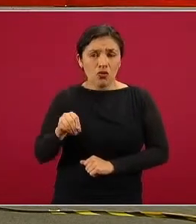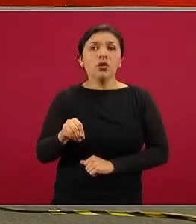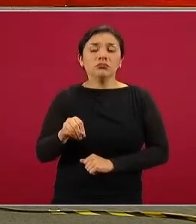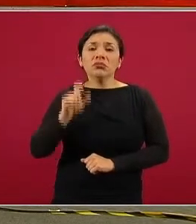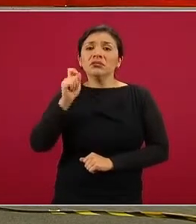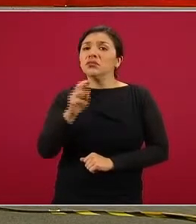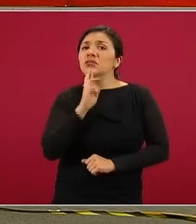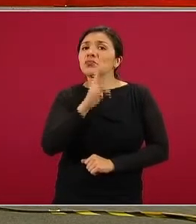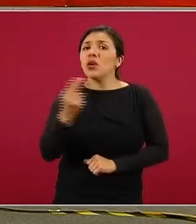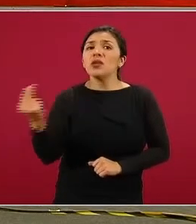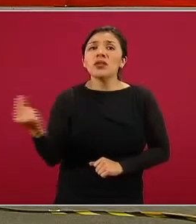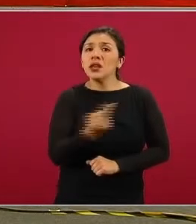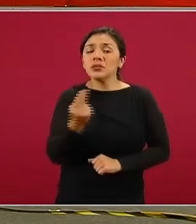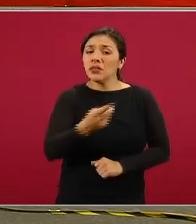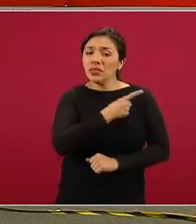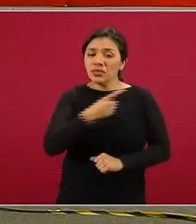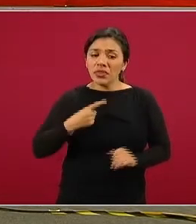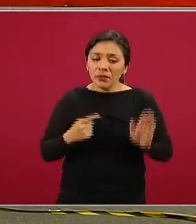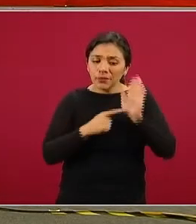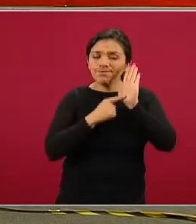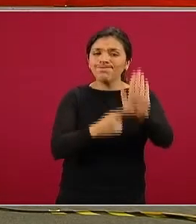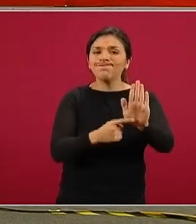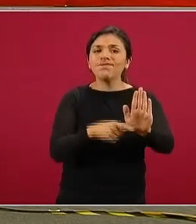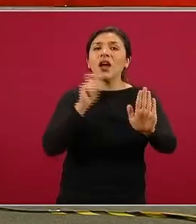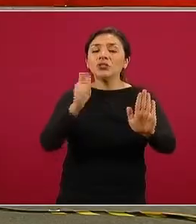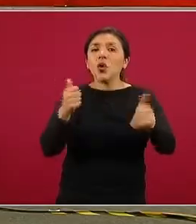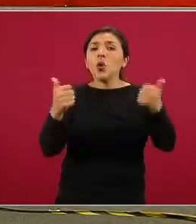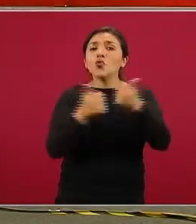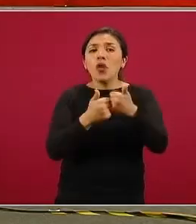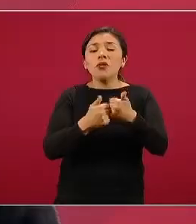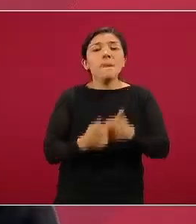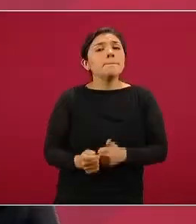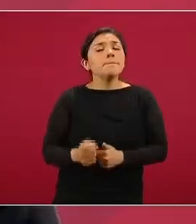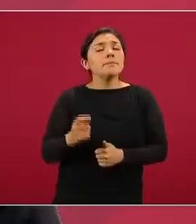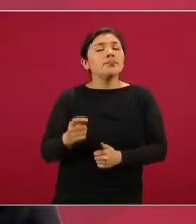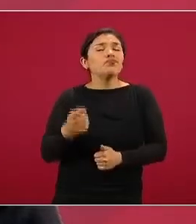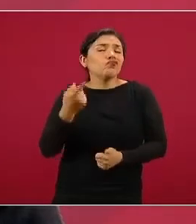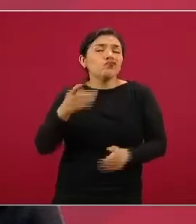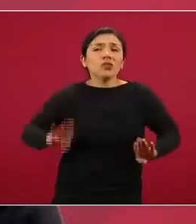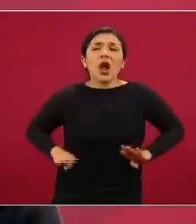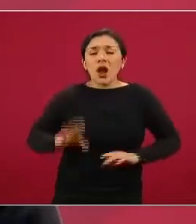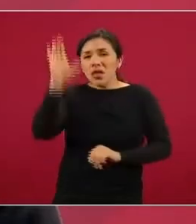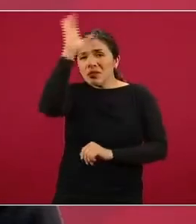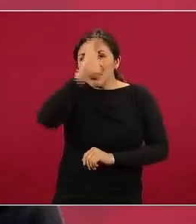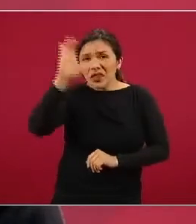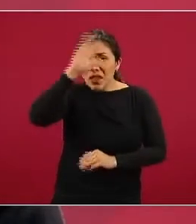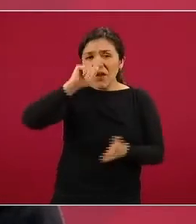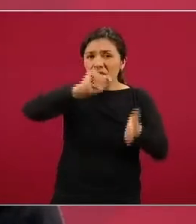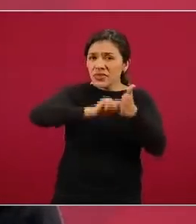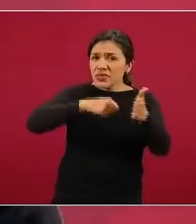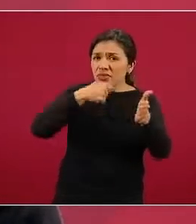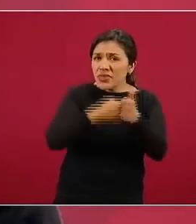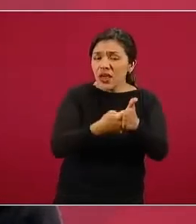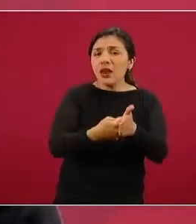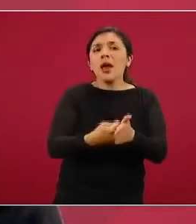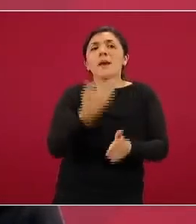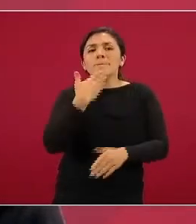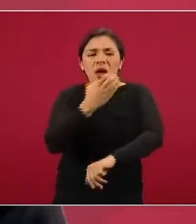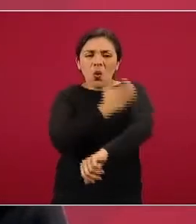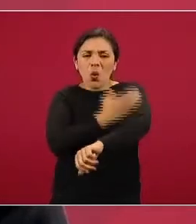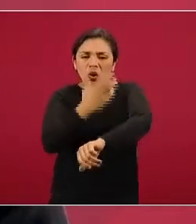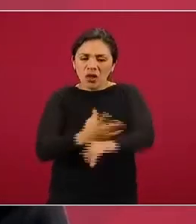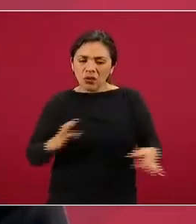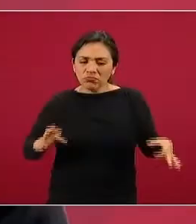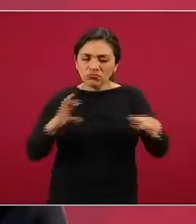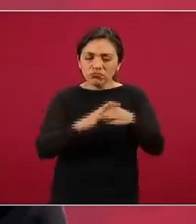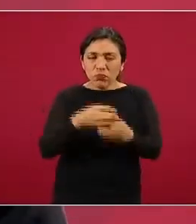una respuesta que tenía que estar basada en principios científicos, en acción técnica y en una buena coordinación